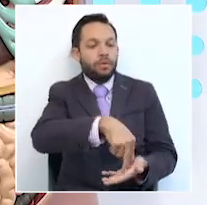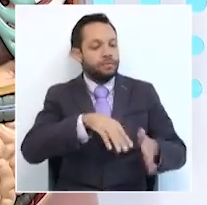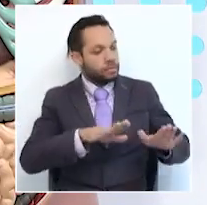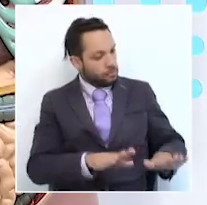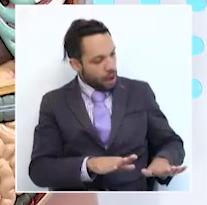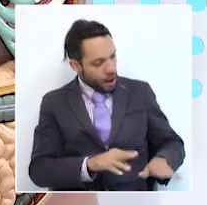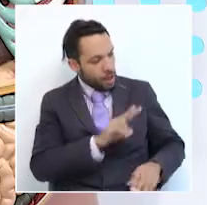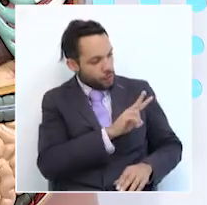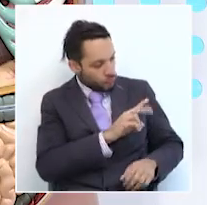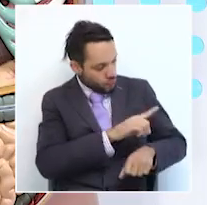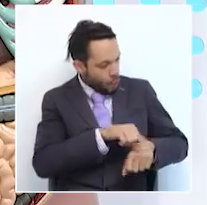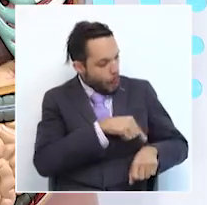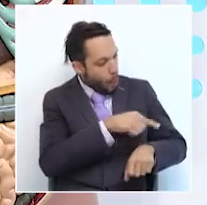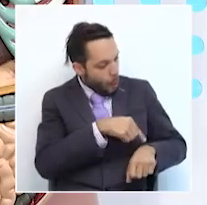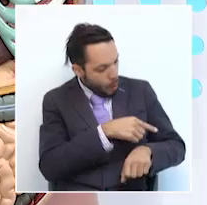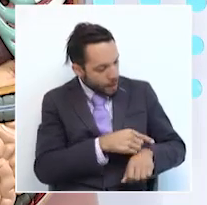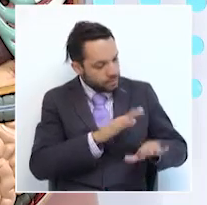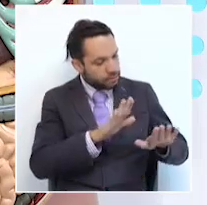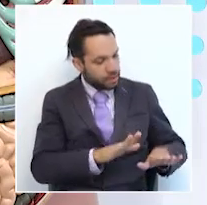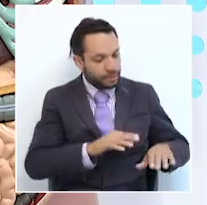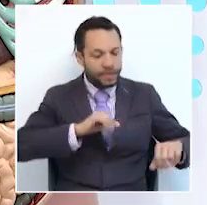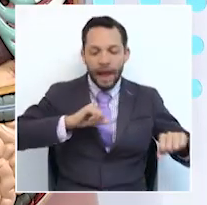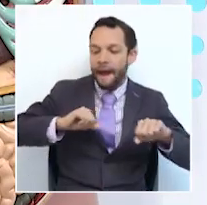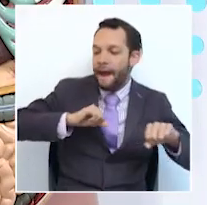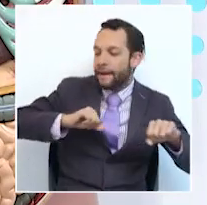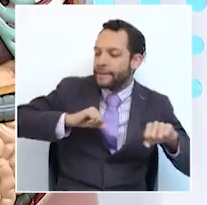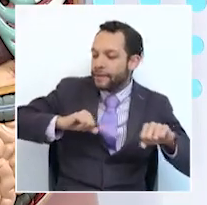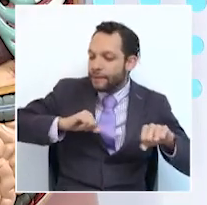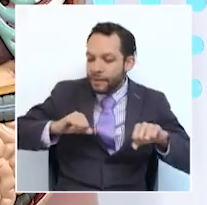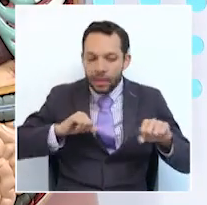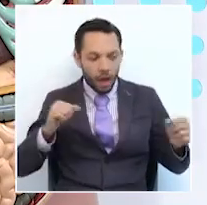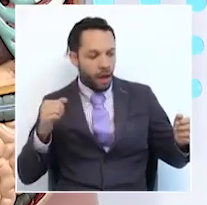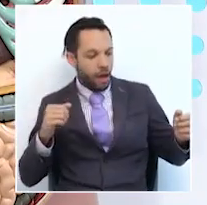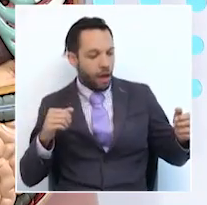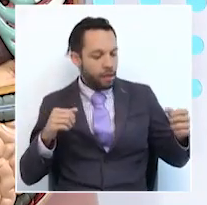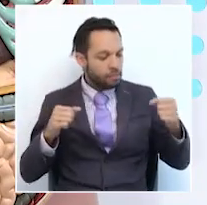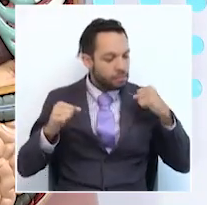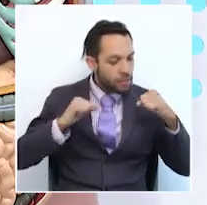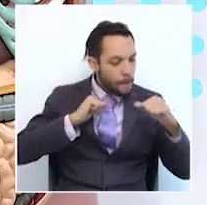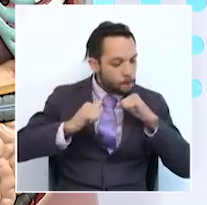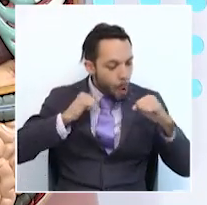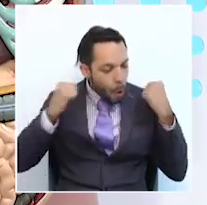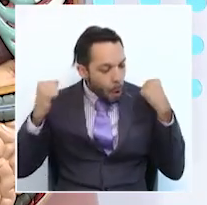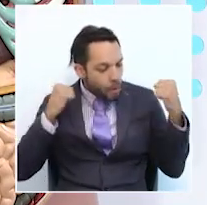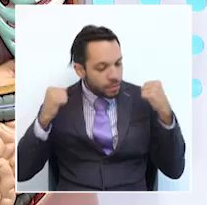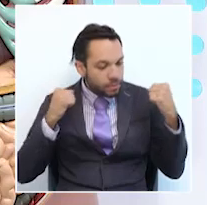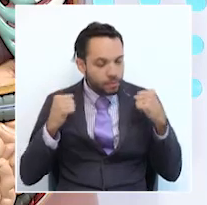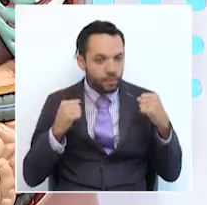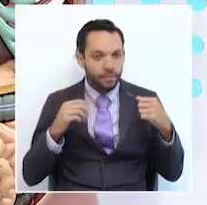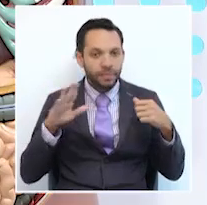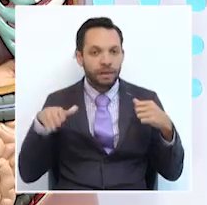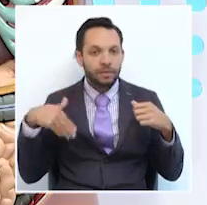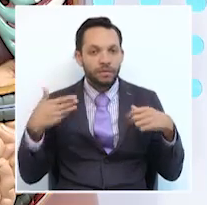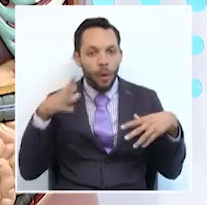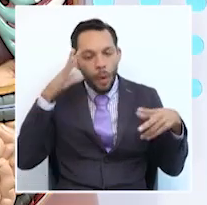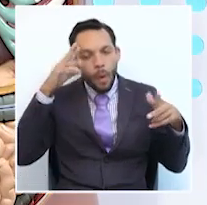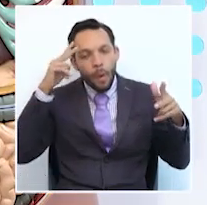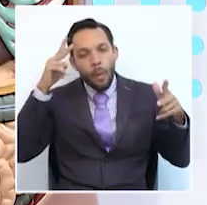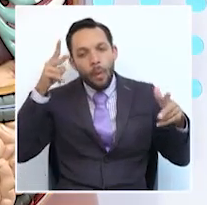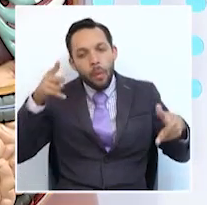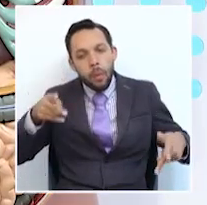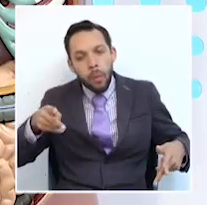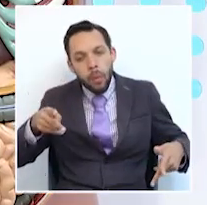cada dos horitas y hacerles ciertas actividades para evitar eso una incapacidad de dolor de piernas de